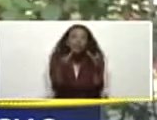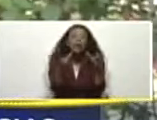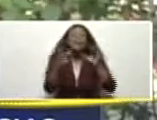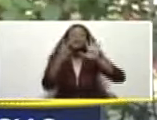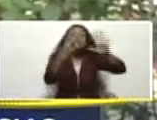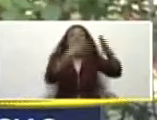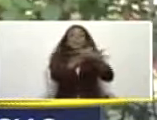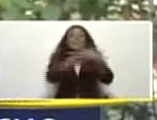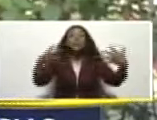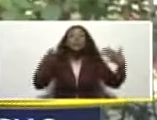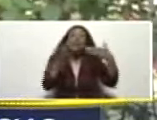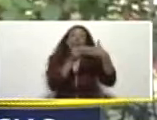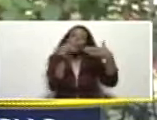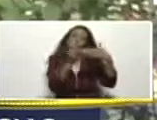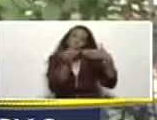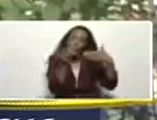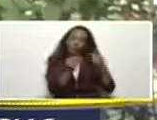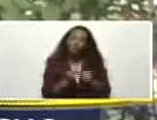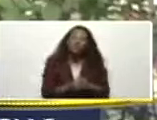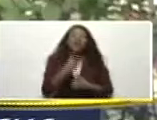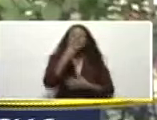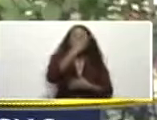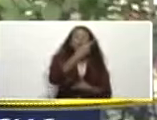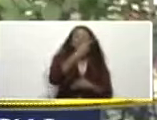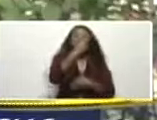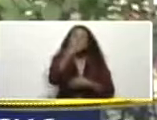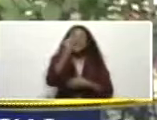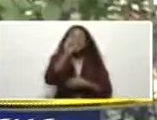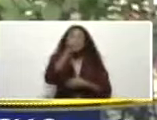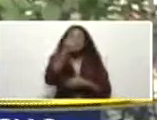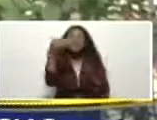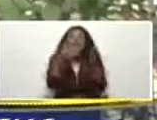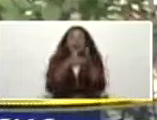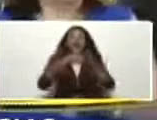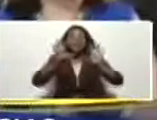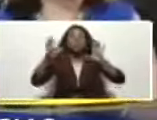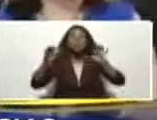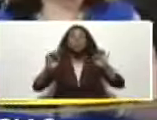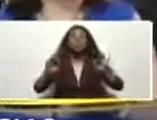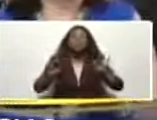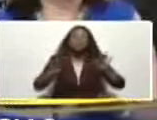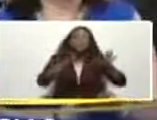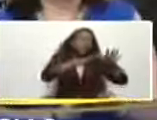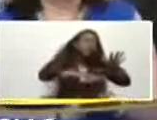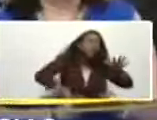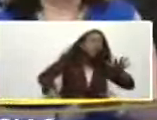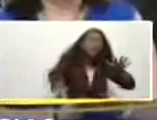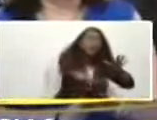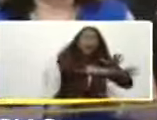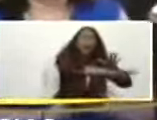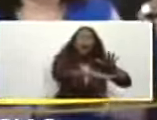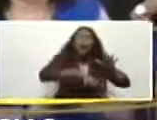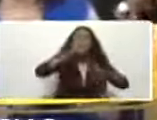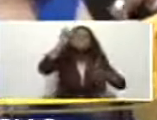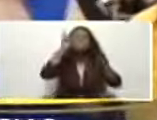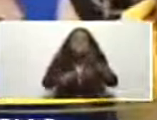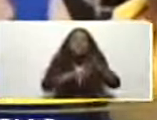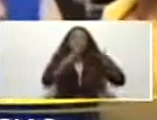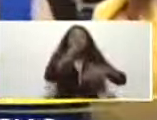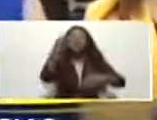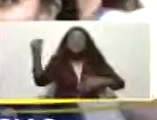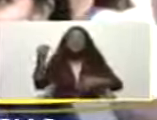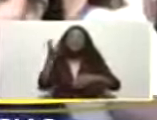7 millones de dólares. Esas 210 mujeres representan aguas abajo más de 1.200